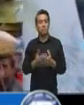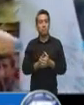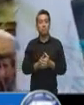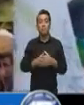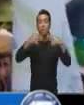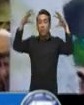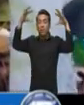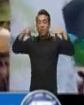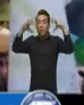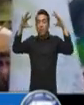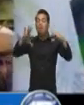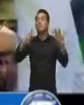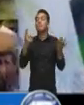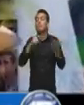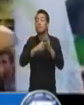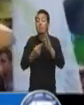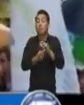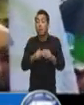la semilla germine.